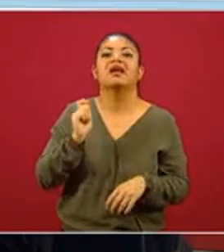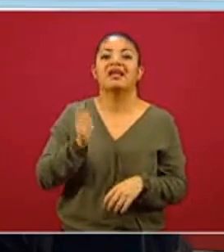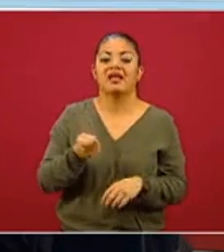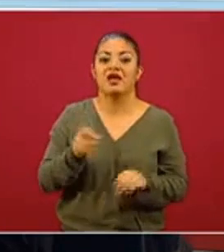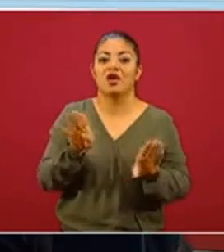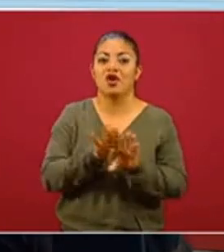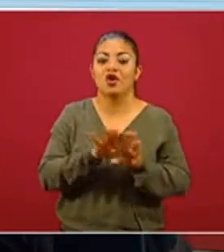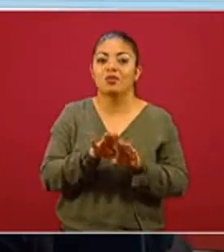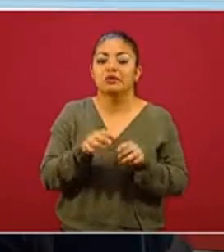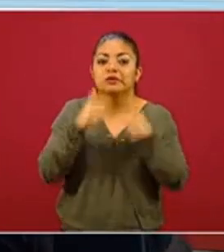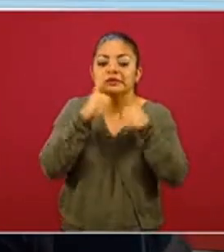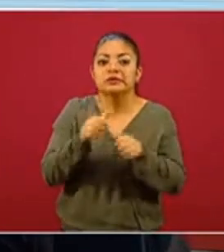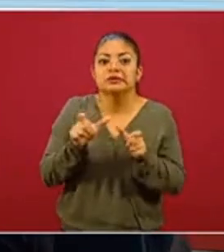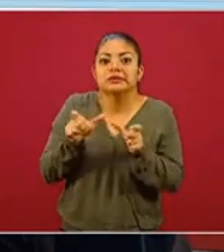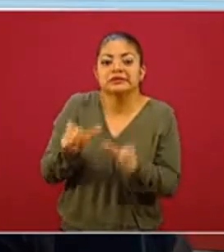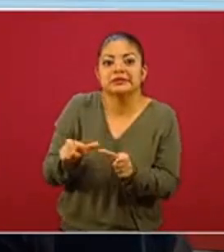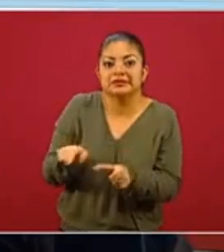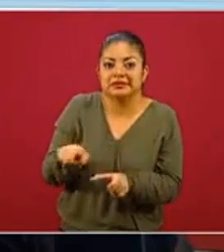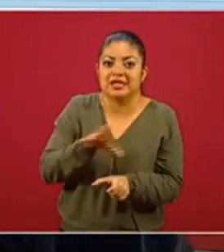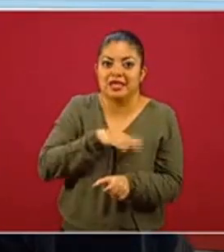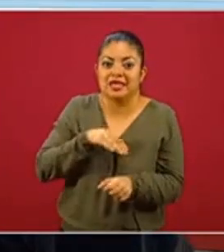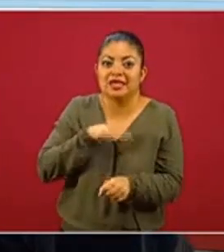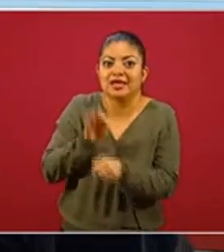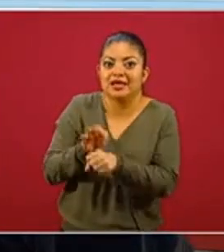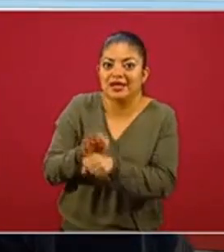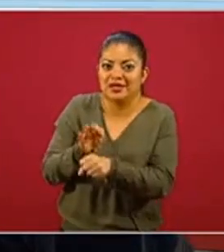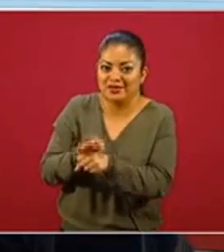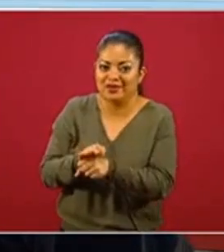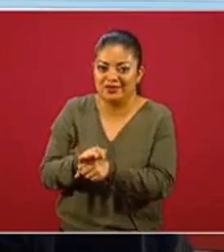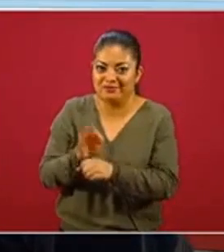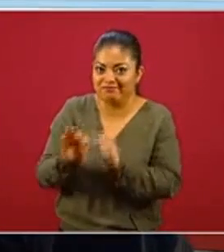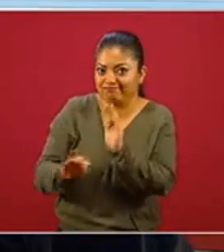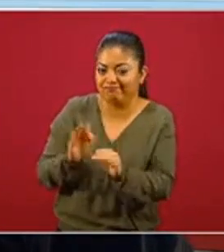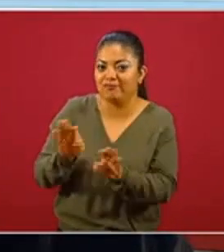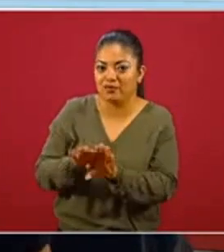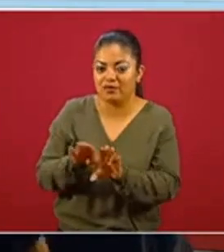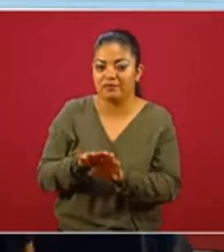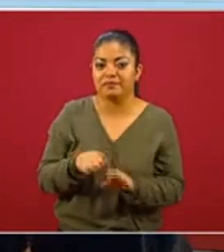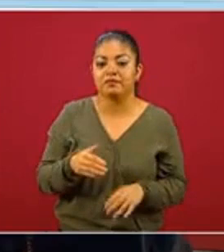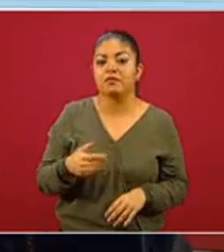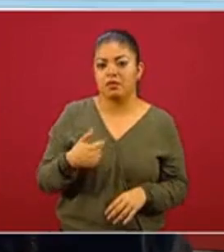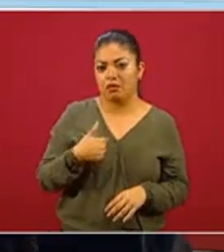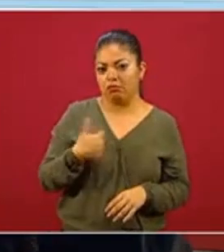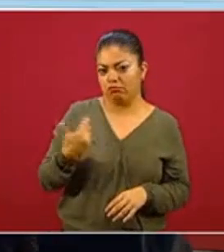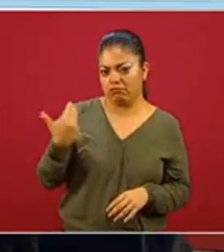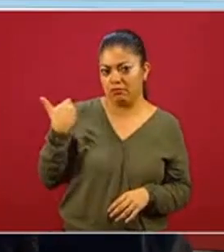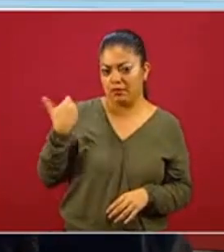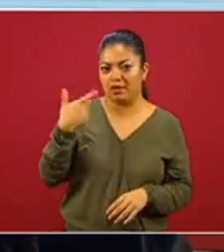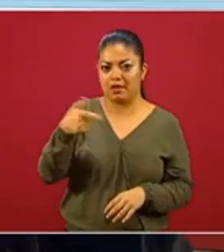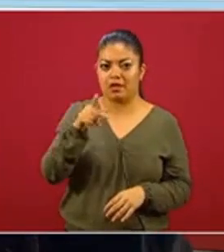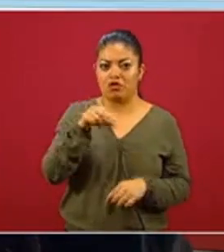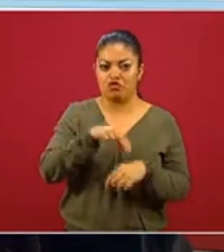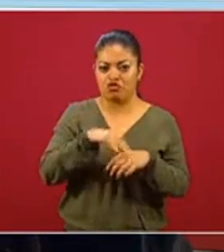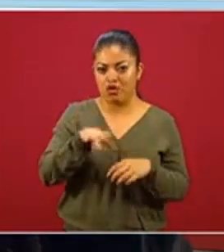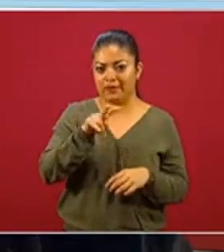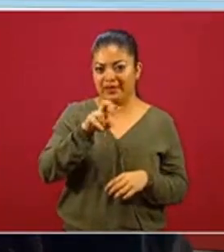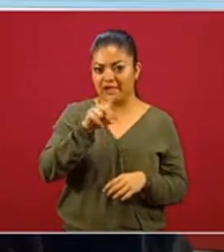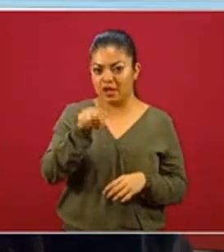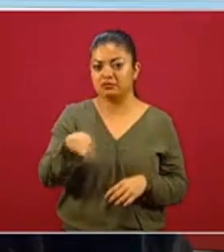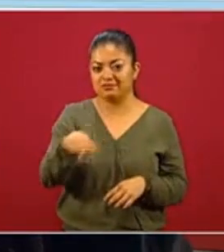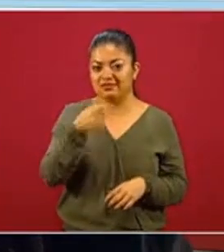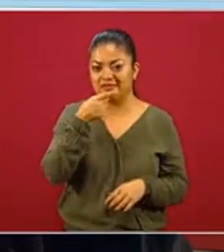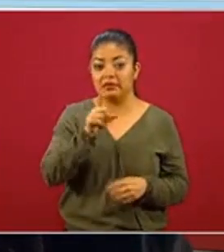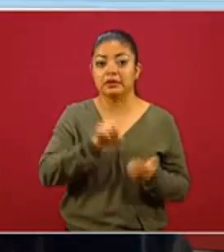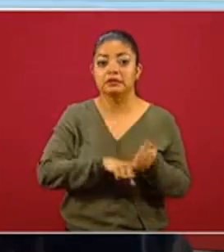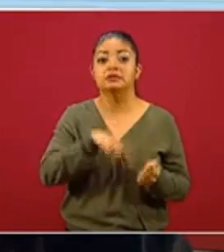de las niñas. Pues para comentarles, ya la doctora Veras había mencionado que efectivamente la carga de